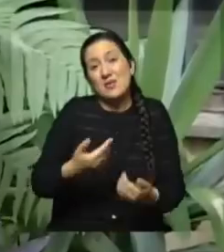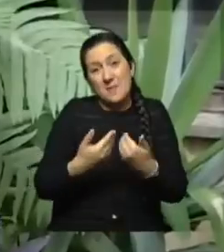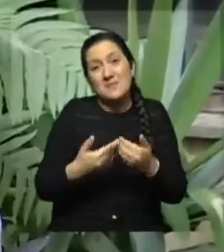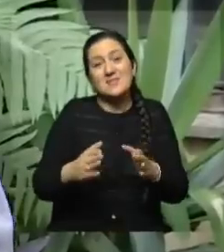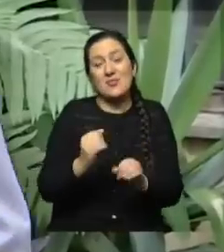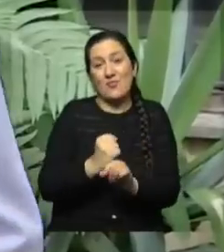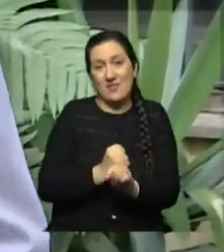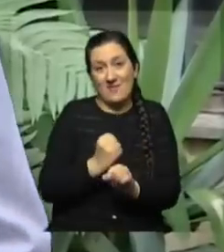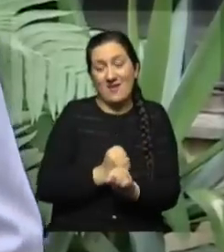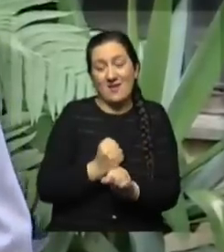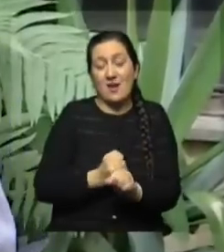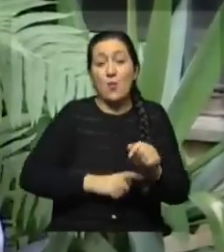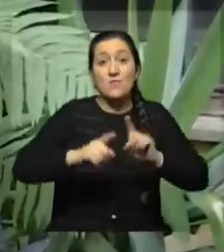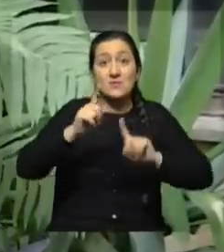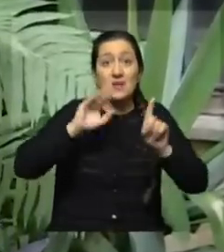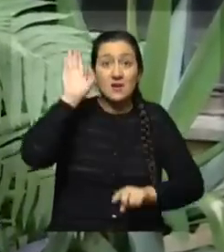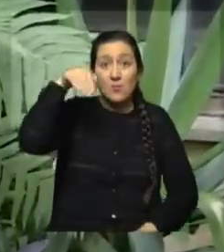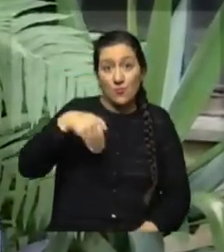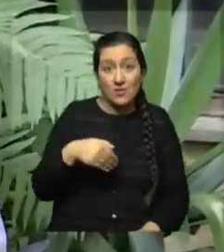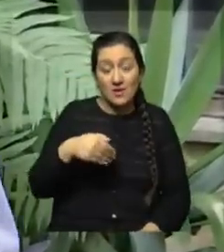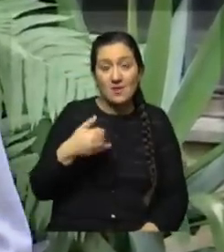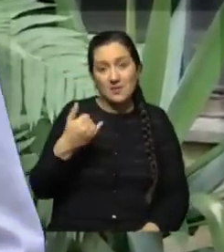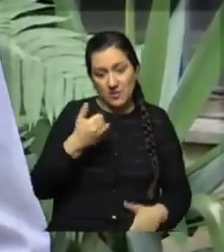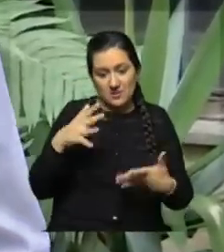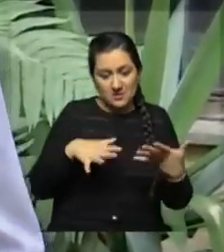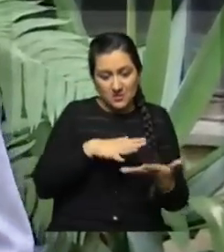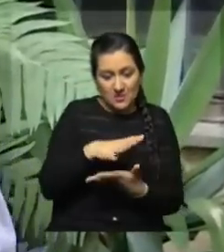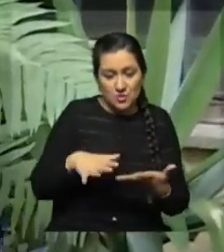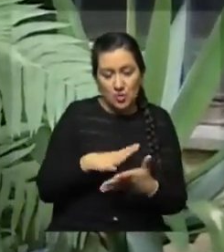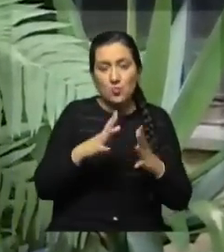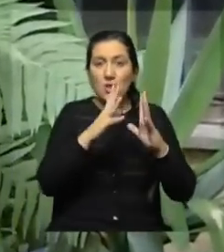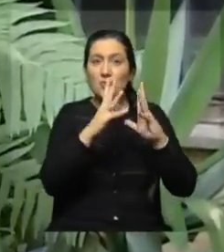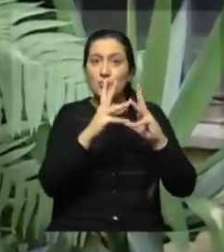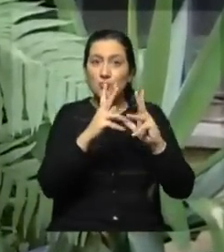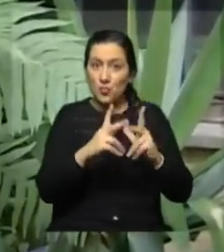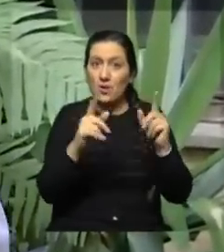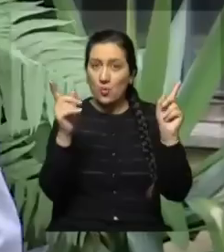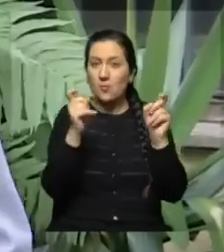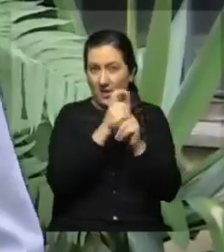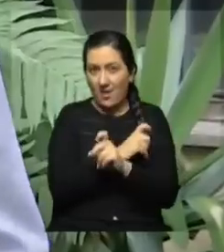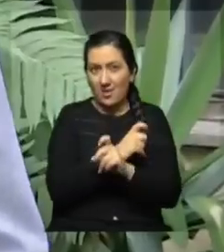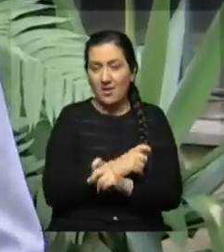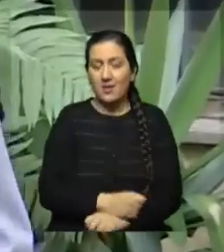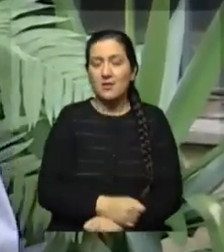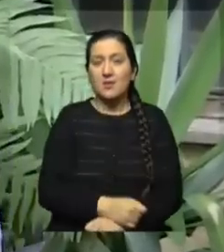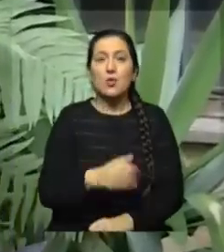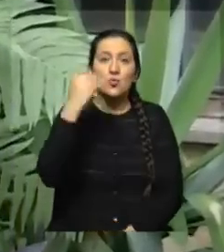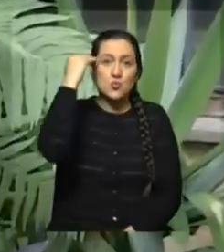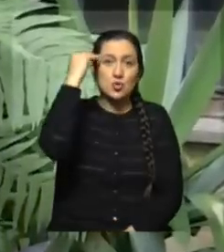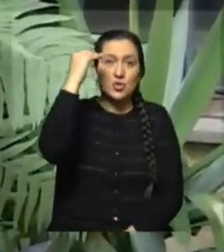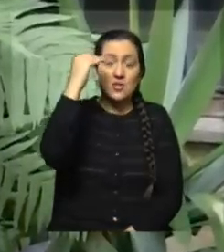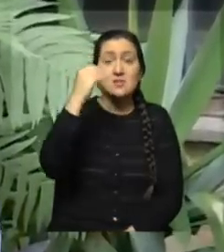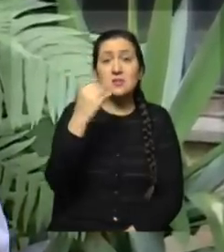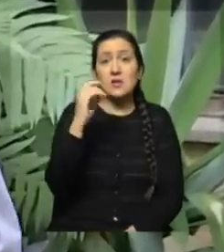efectivamente la universidad de la República tiene una situación estructural compleja con sus docentes grados